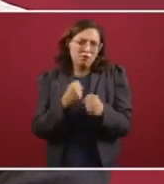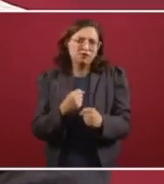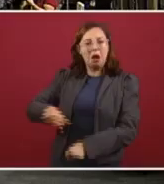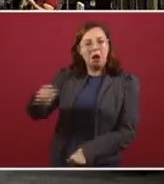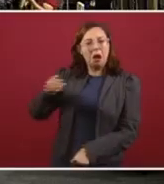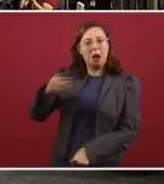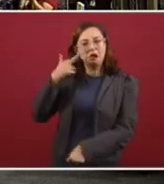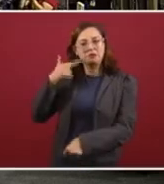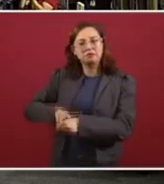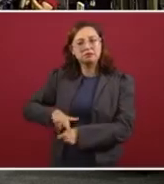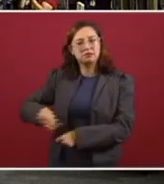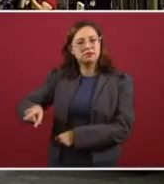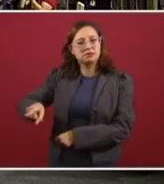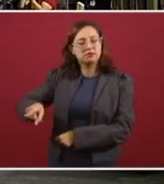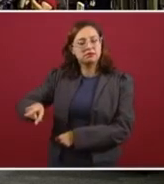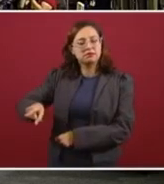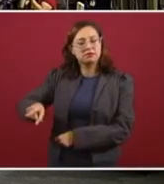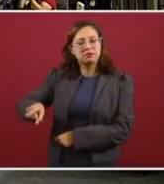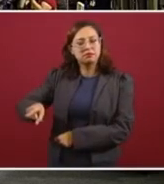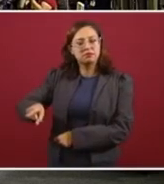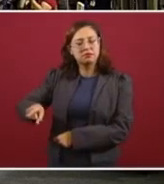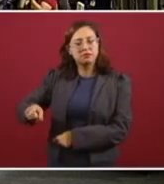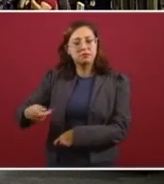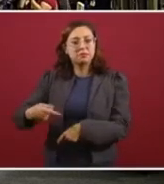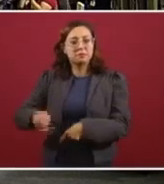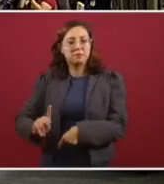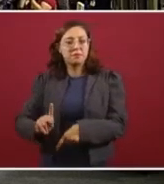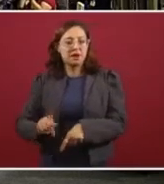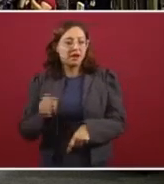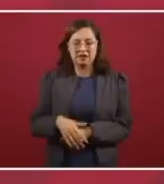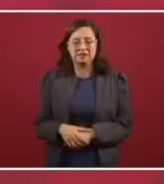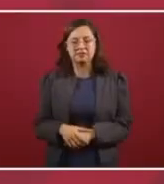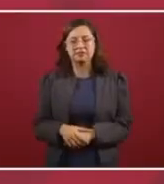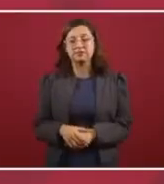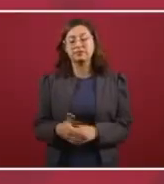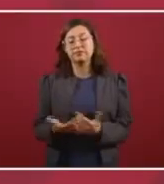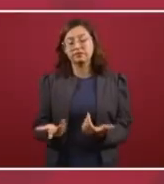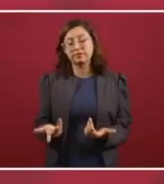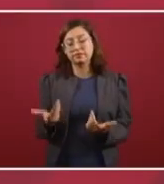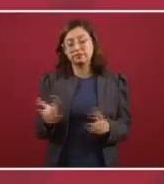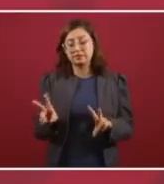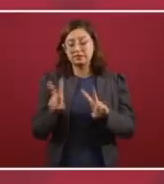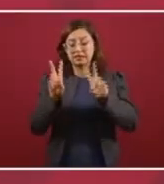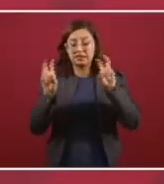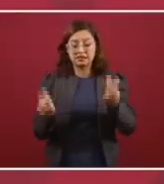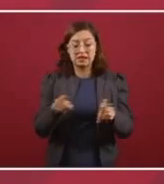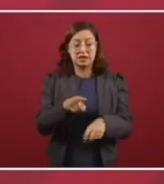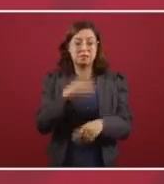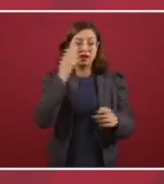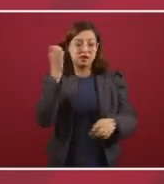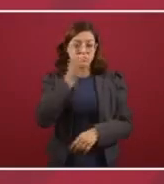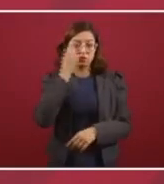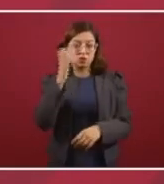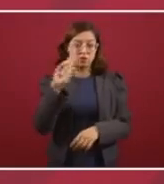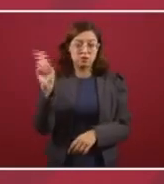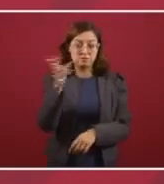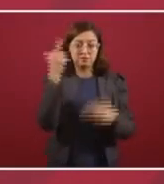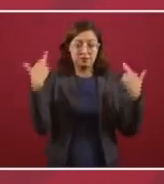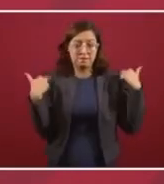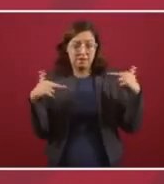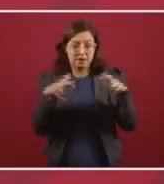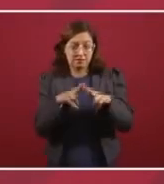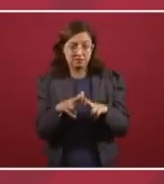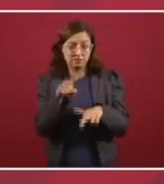suya y no obedeció a ninguna presión. En el caso de las normales, querían